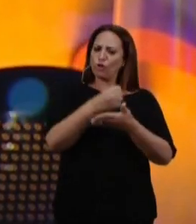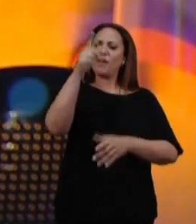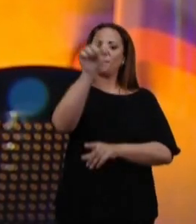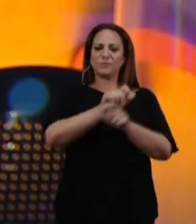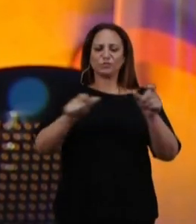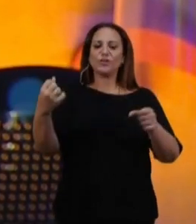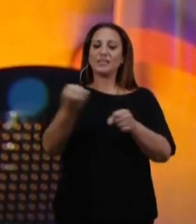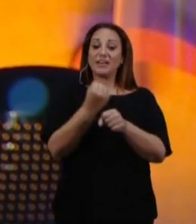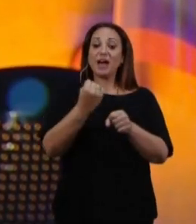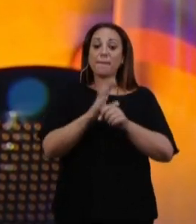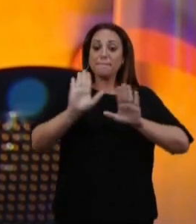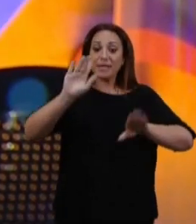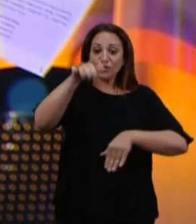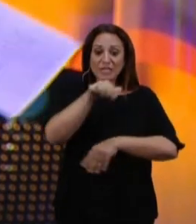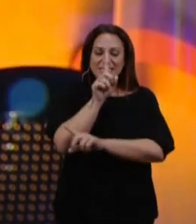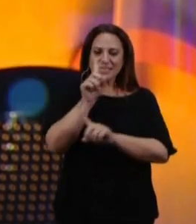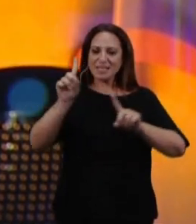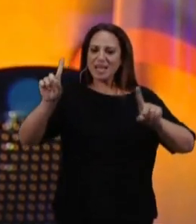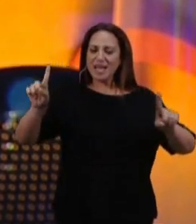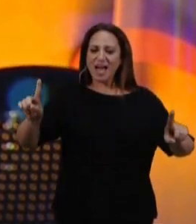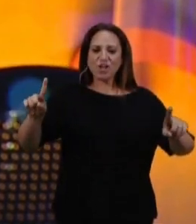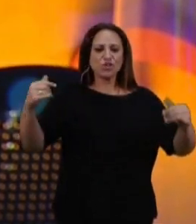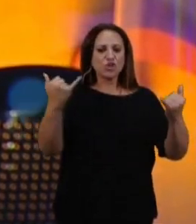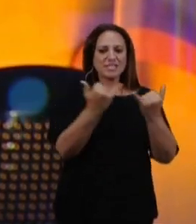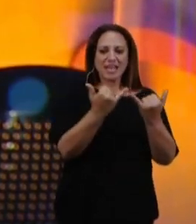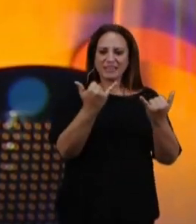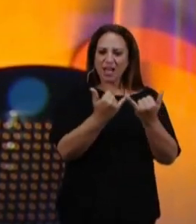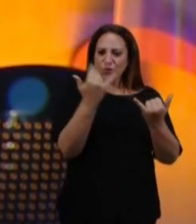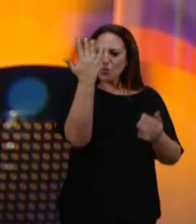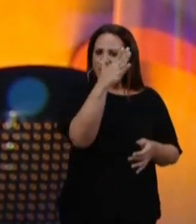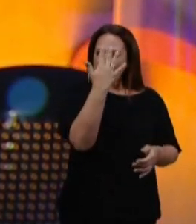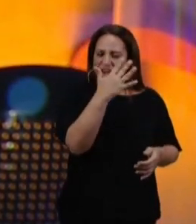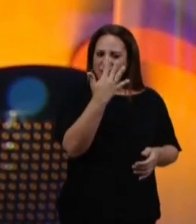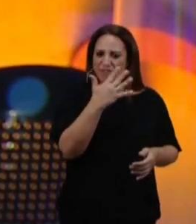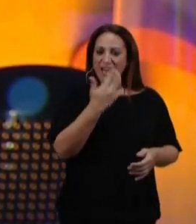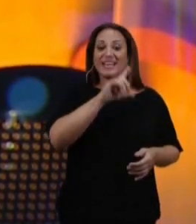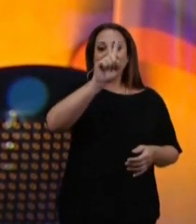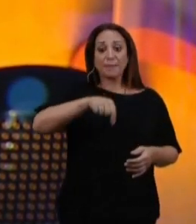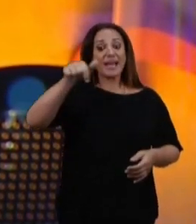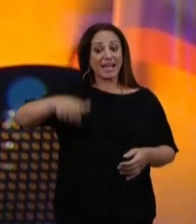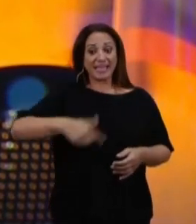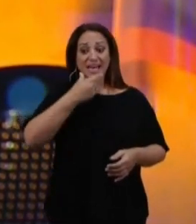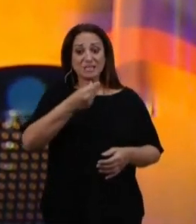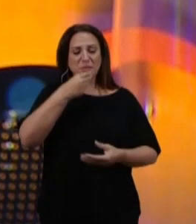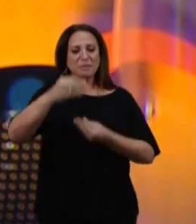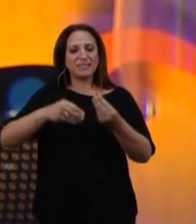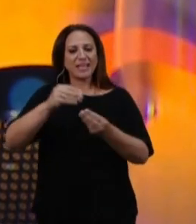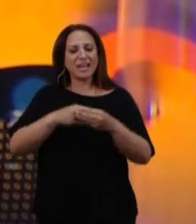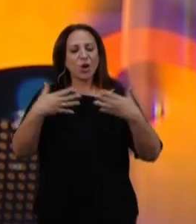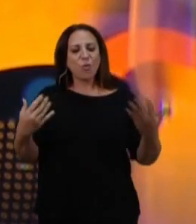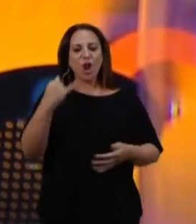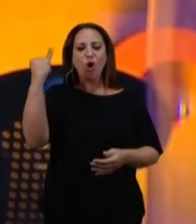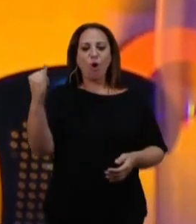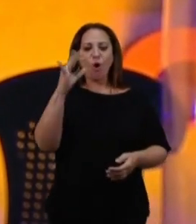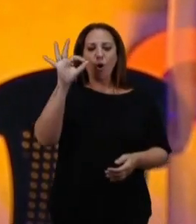año ha arrasado en el Carnaval de Santa Cruz de Tenerife y también tiene el primero en Las Palmas de Gran Canaria, ese señor es Josué Quevedo.